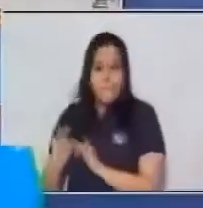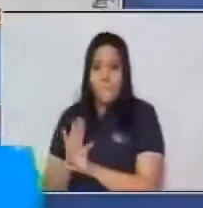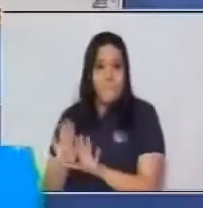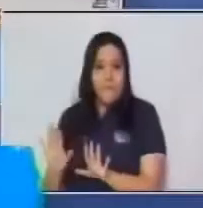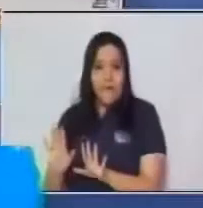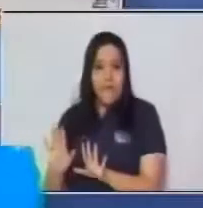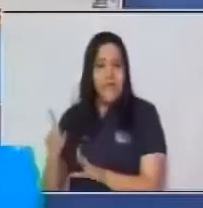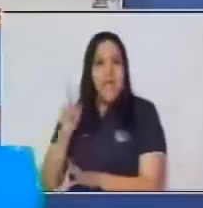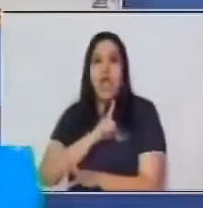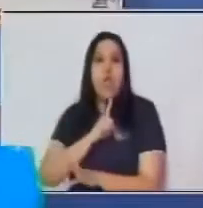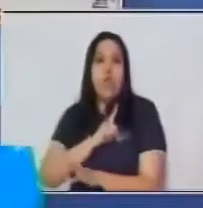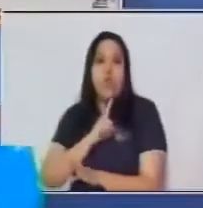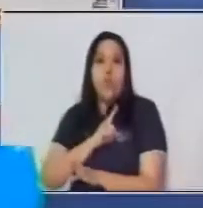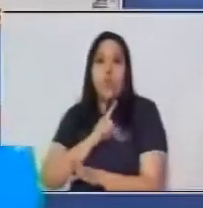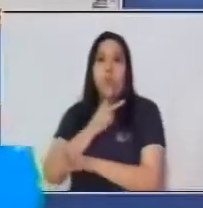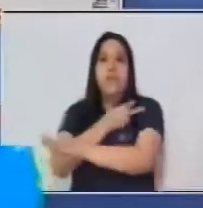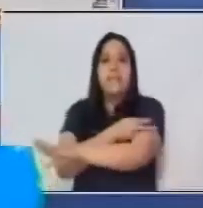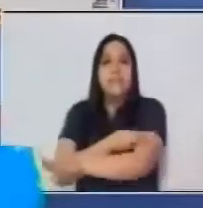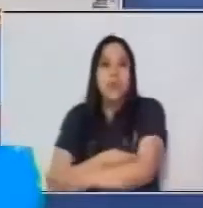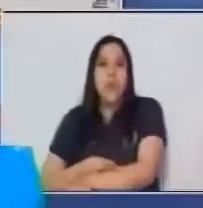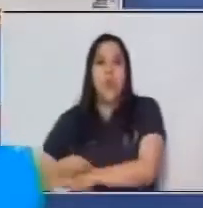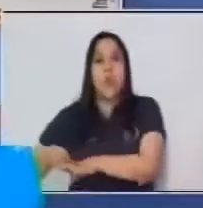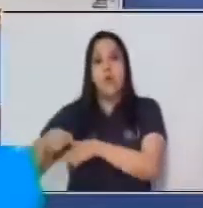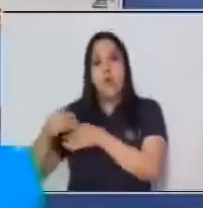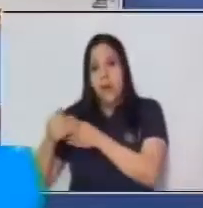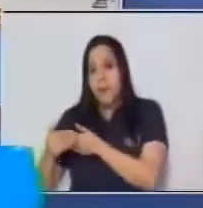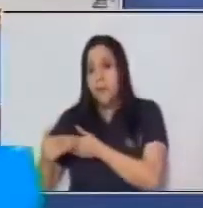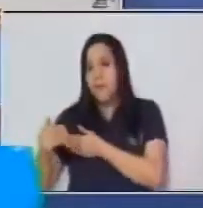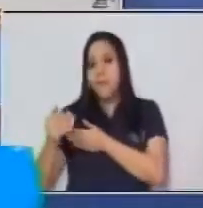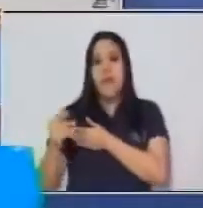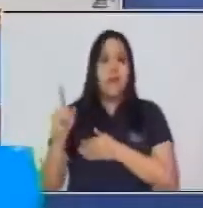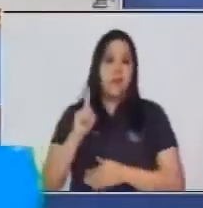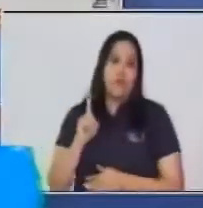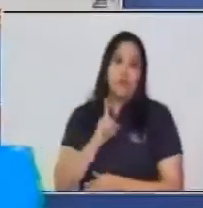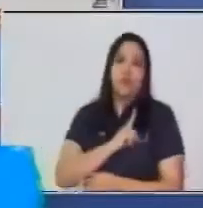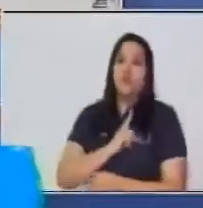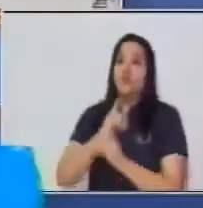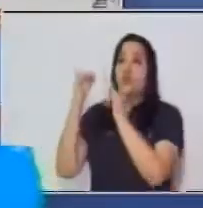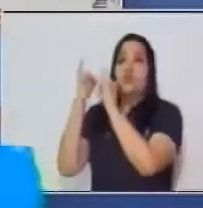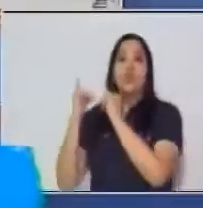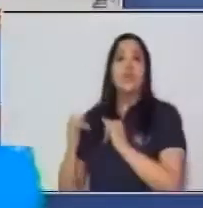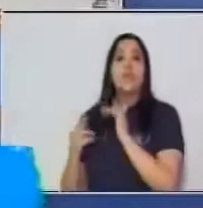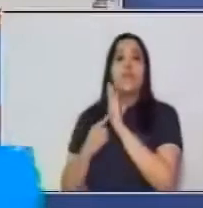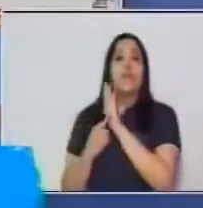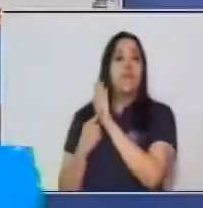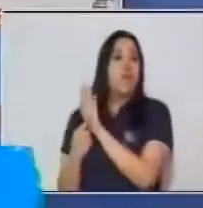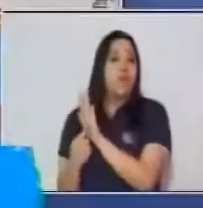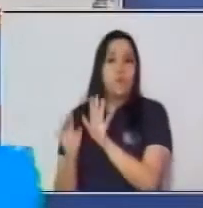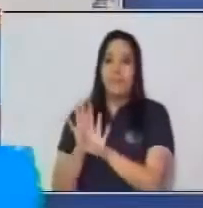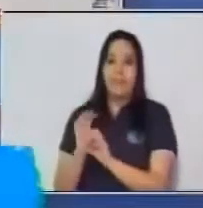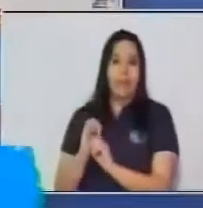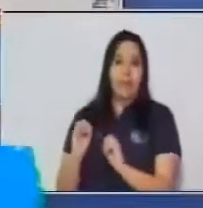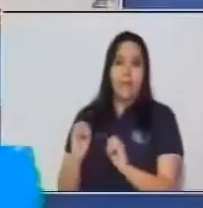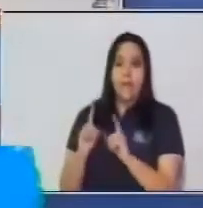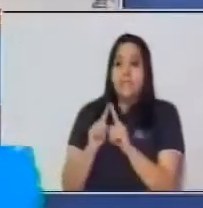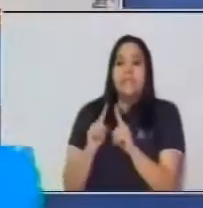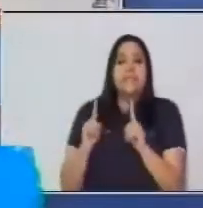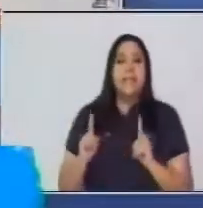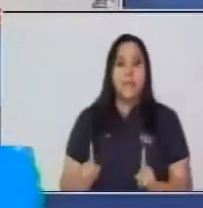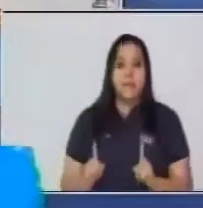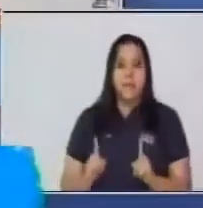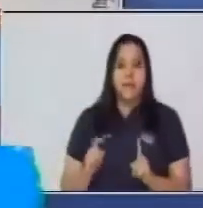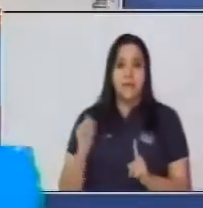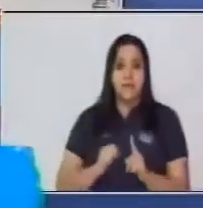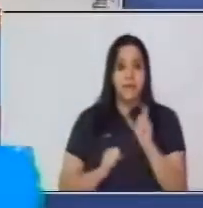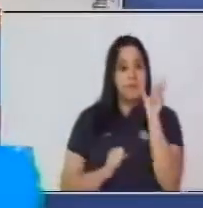no te desarrollan una historia, sino que únicamente te ilustran una idea. Esa es la diferencia. Tenemos una